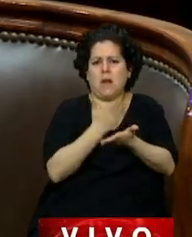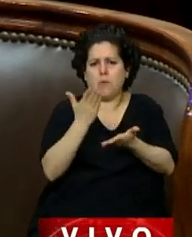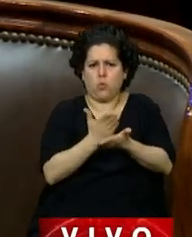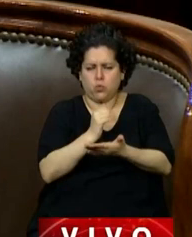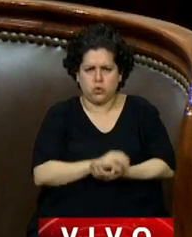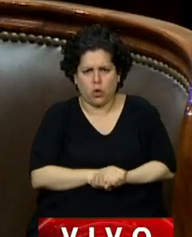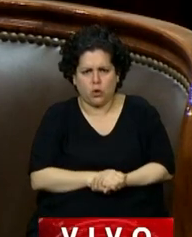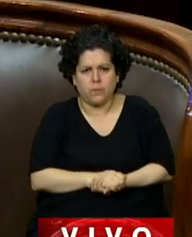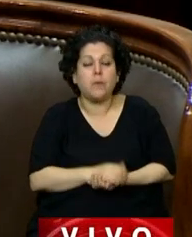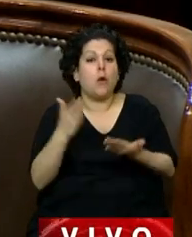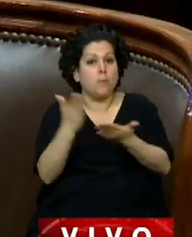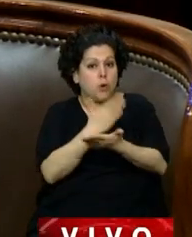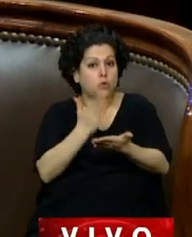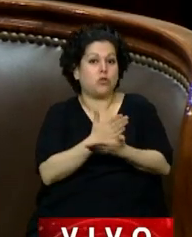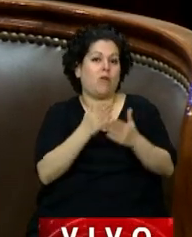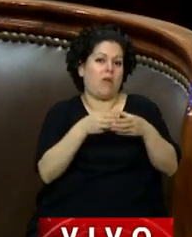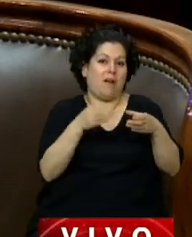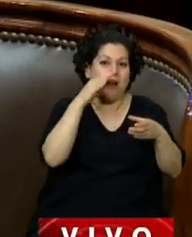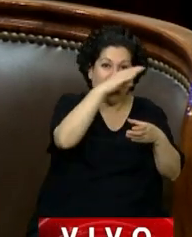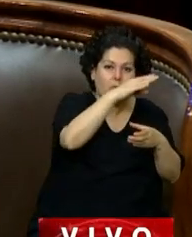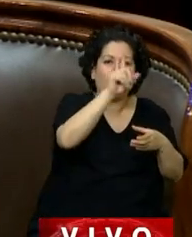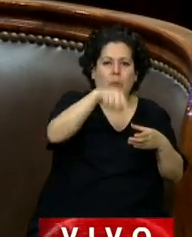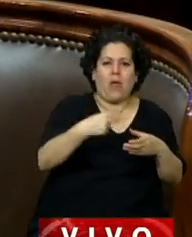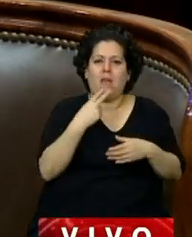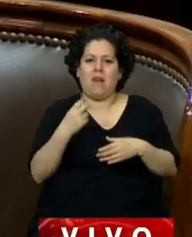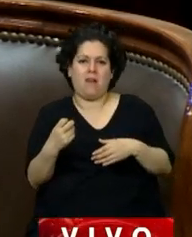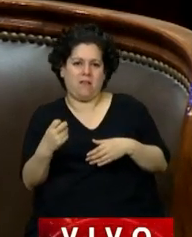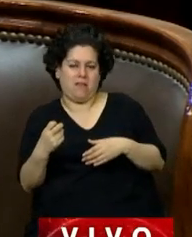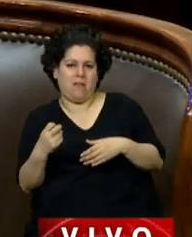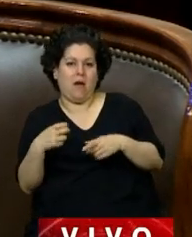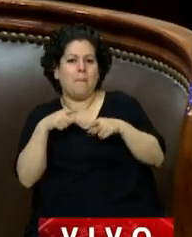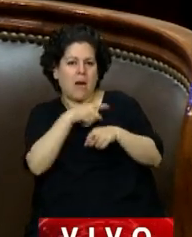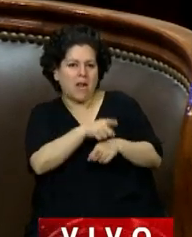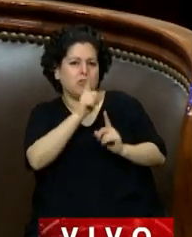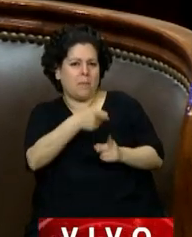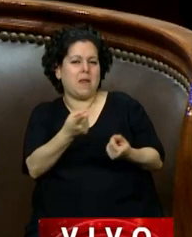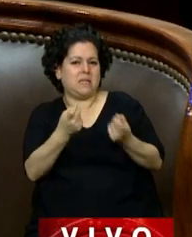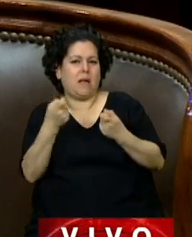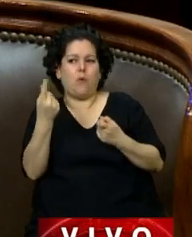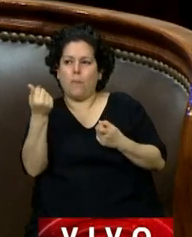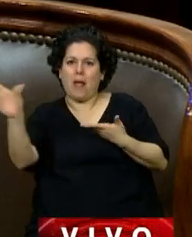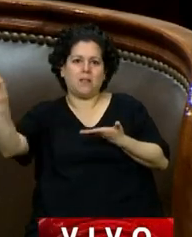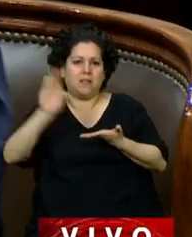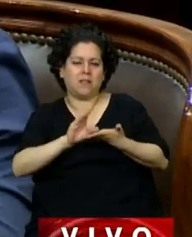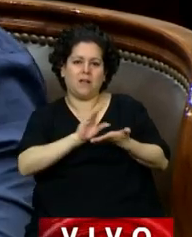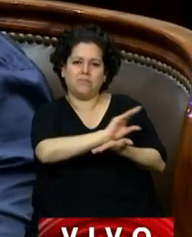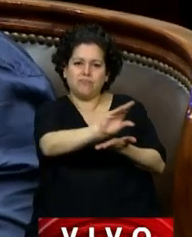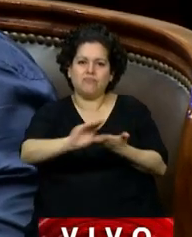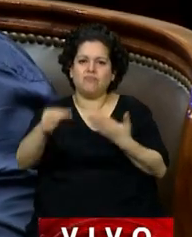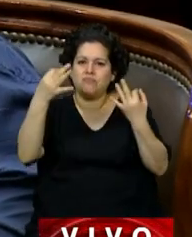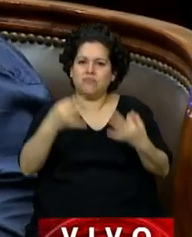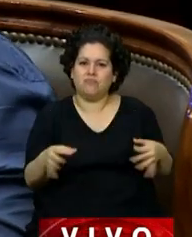a través de la producción del Carbón la energía para eso también necesitamos buena administración hay